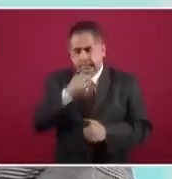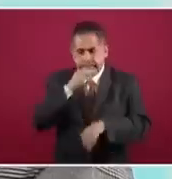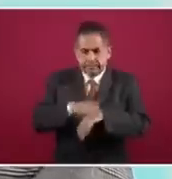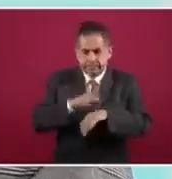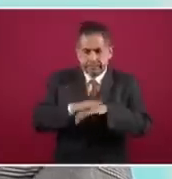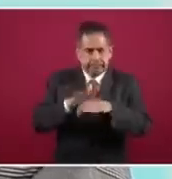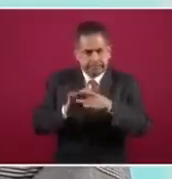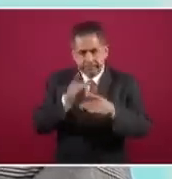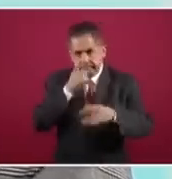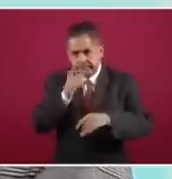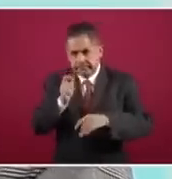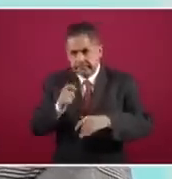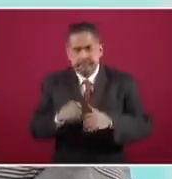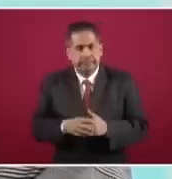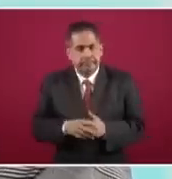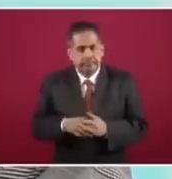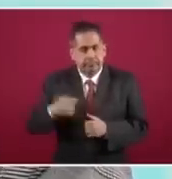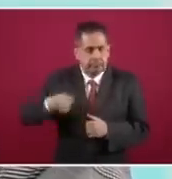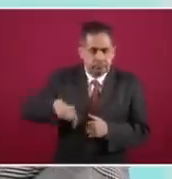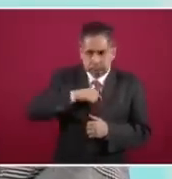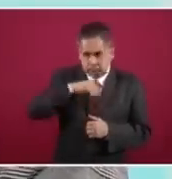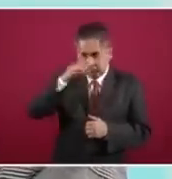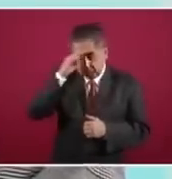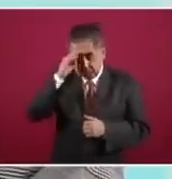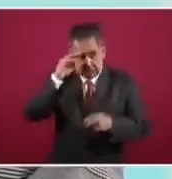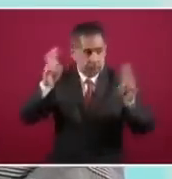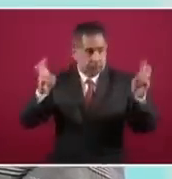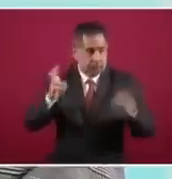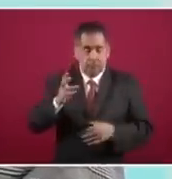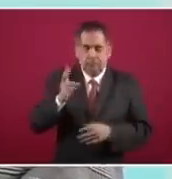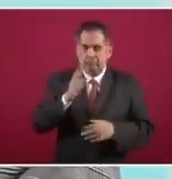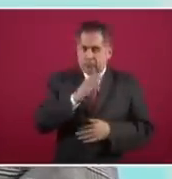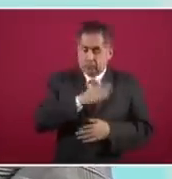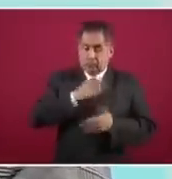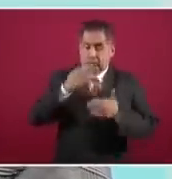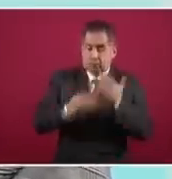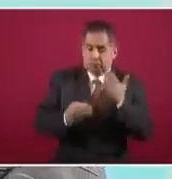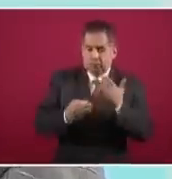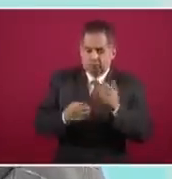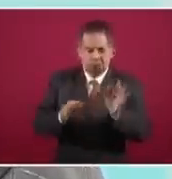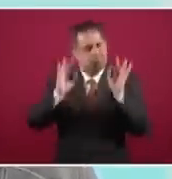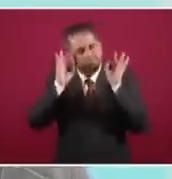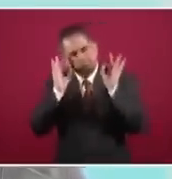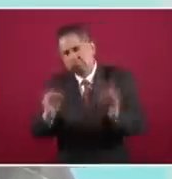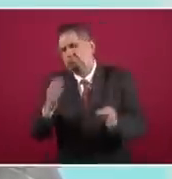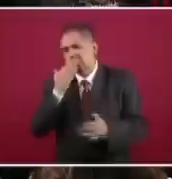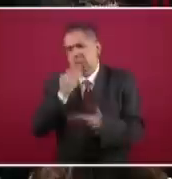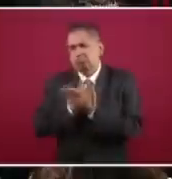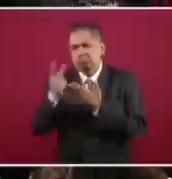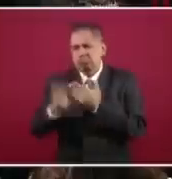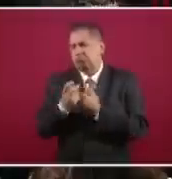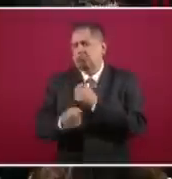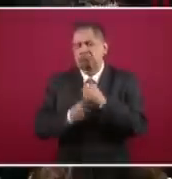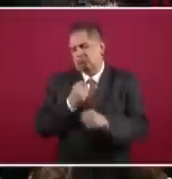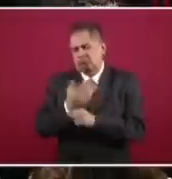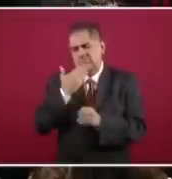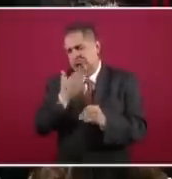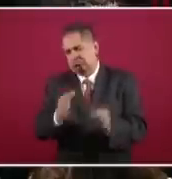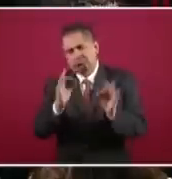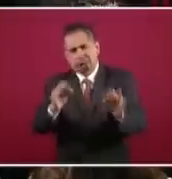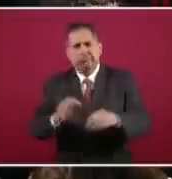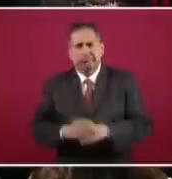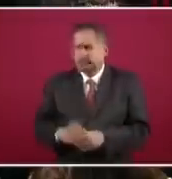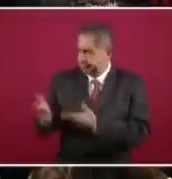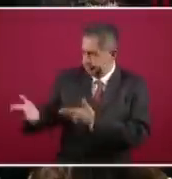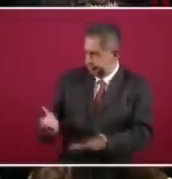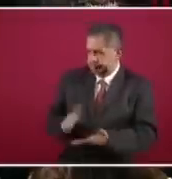mencionar acá es que consideramos que el Buen Fin fue un muy buen programa este año. Por favor,